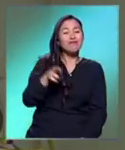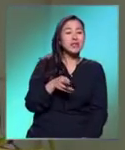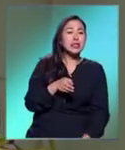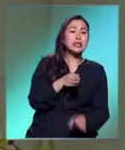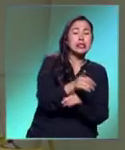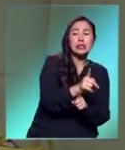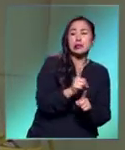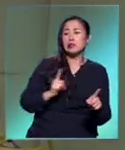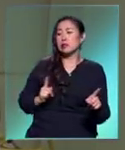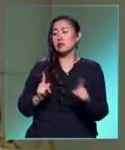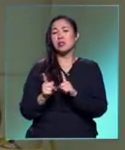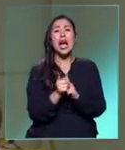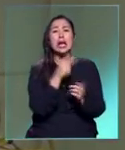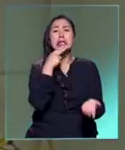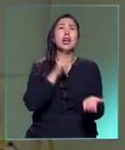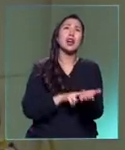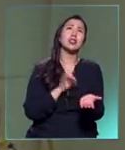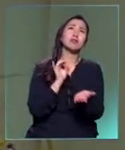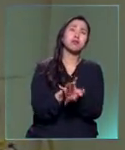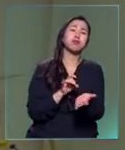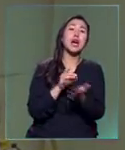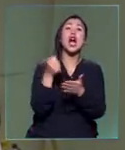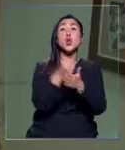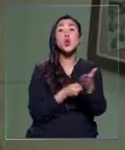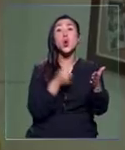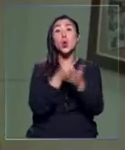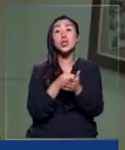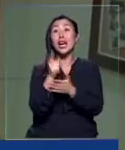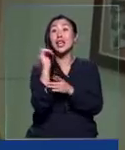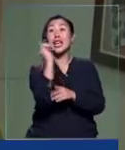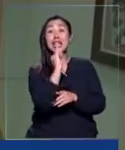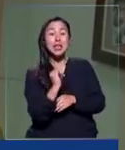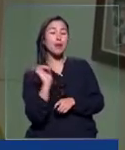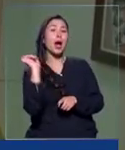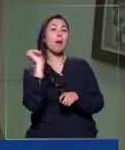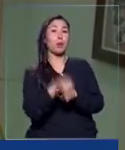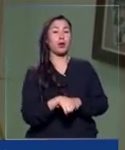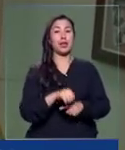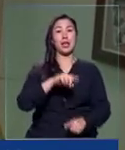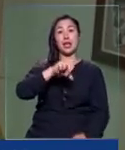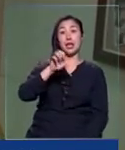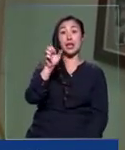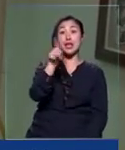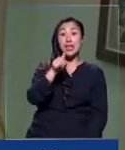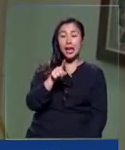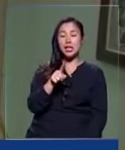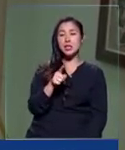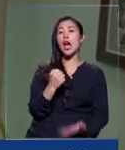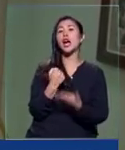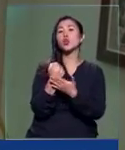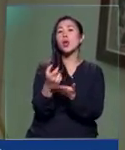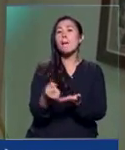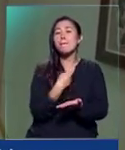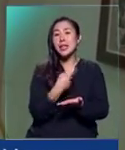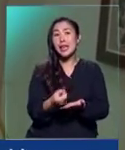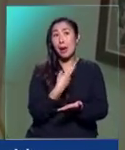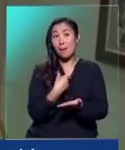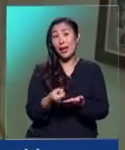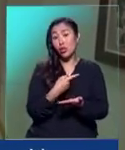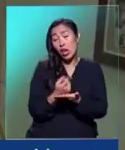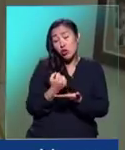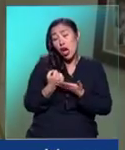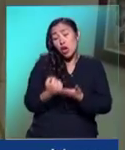venidas, cartas, es una lucha lograr que la ISAPRE apruebe. GES cubre la parte que medicamentosa, diríamos que es una buena